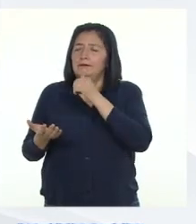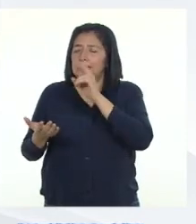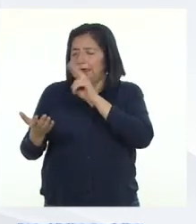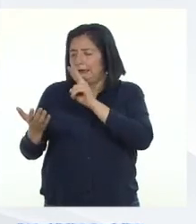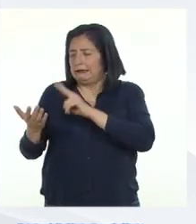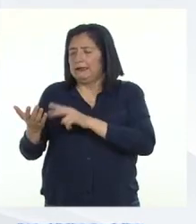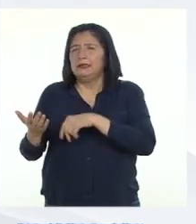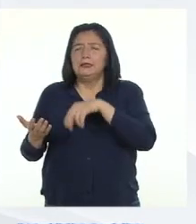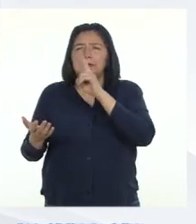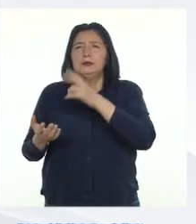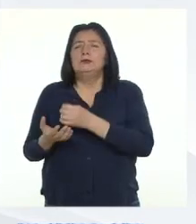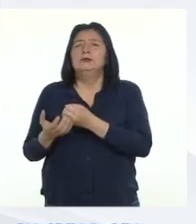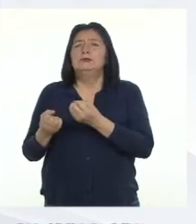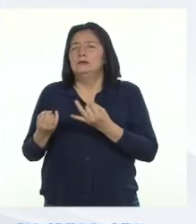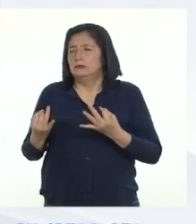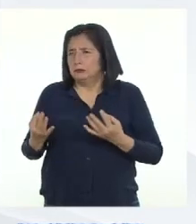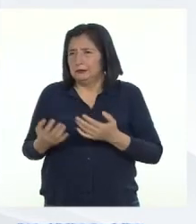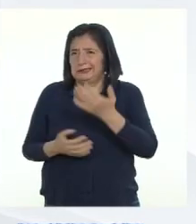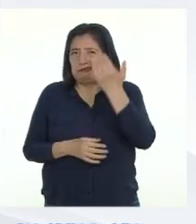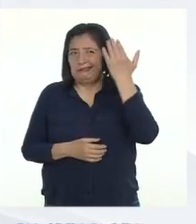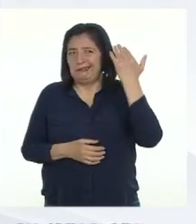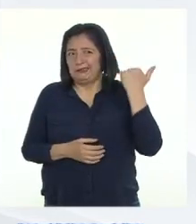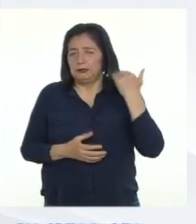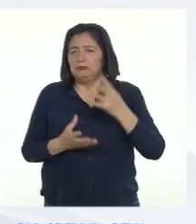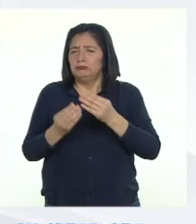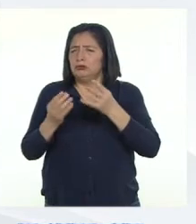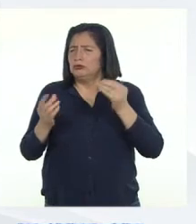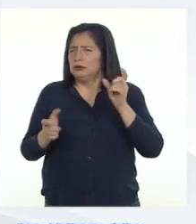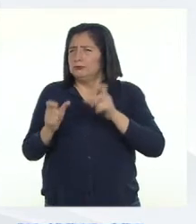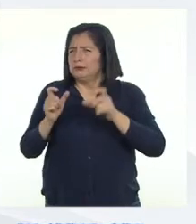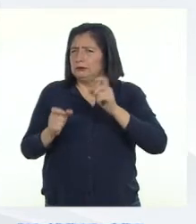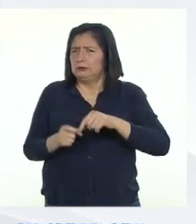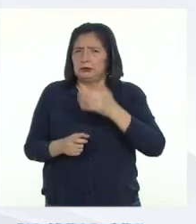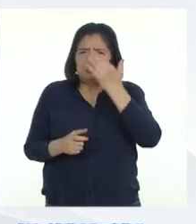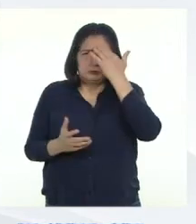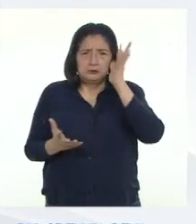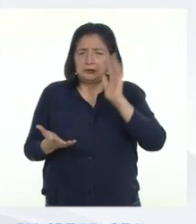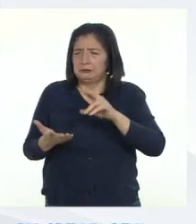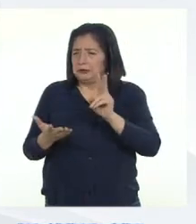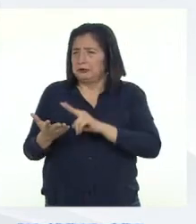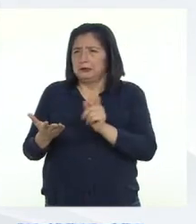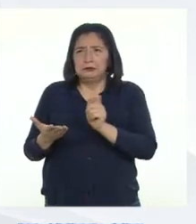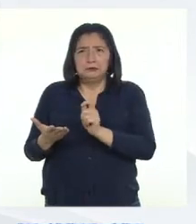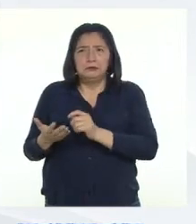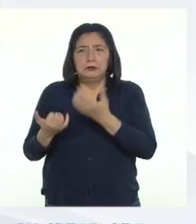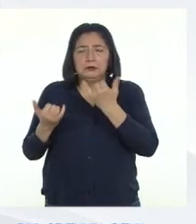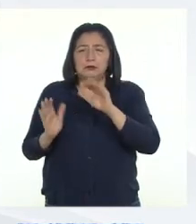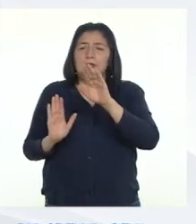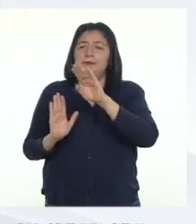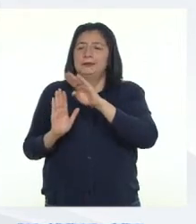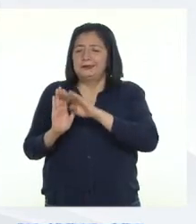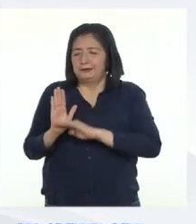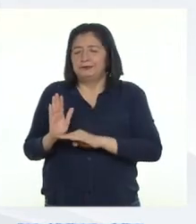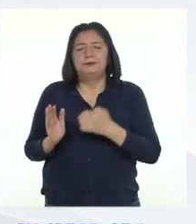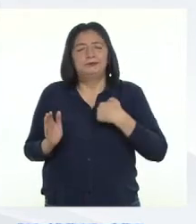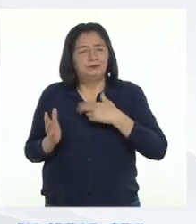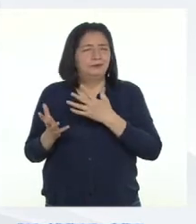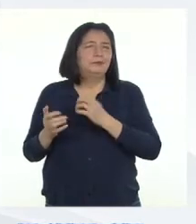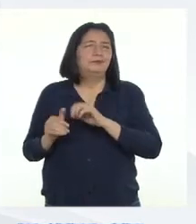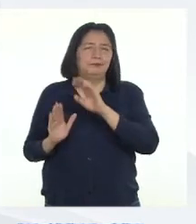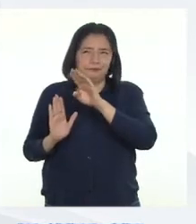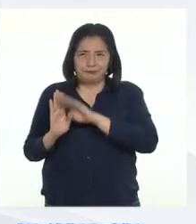Acá podemos ver que antes era mayor el analfabetismo, pero ahora ha bajado y queremos que siga